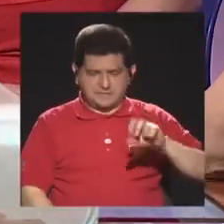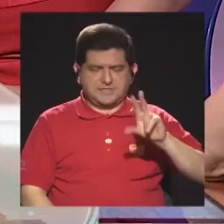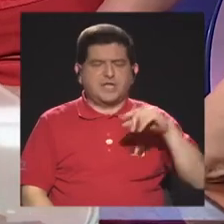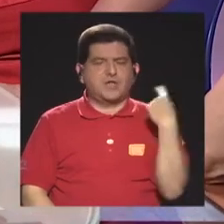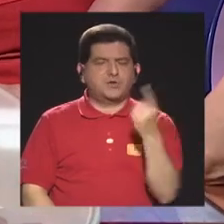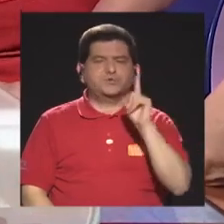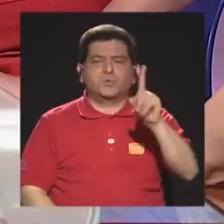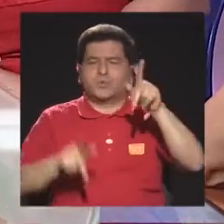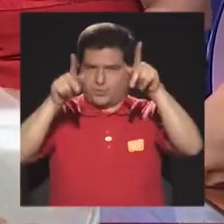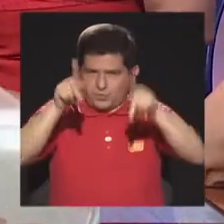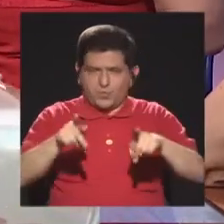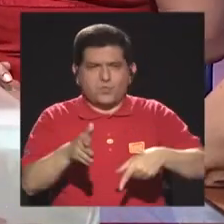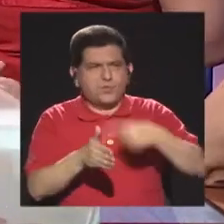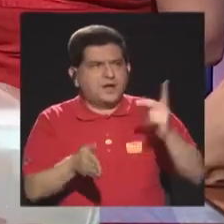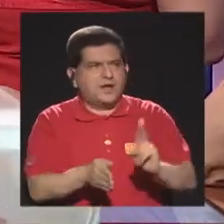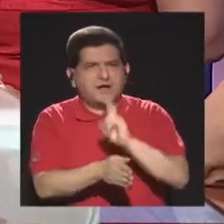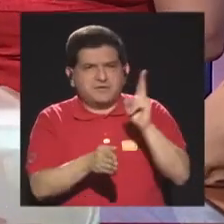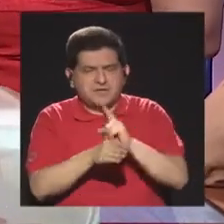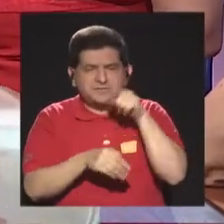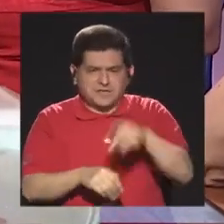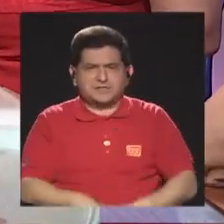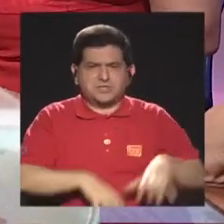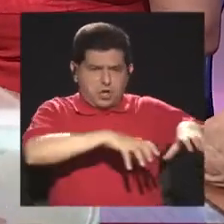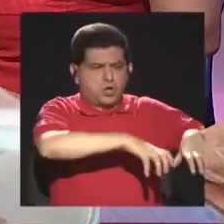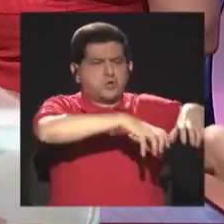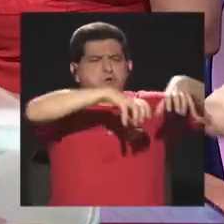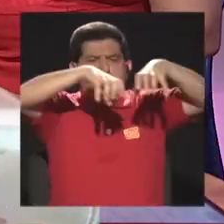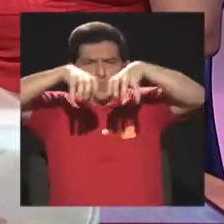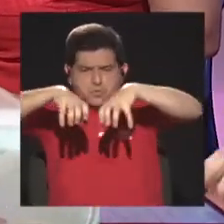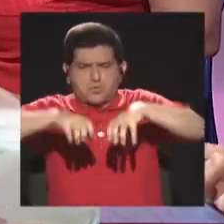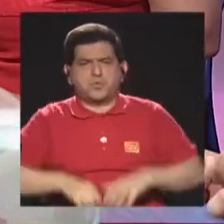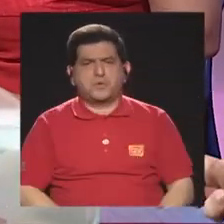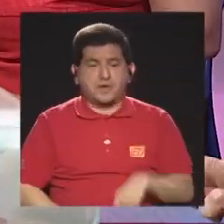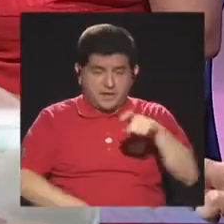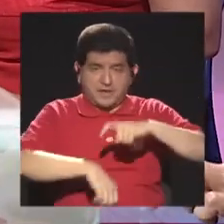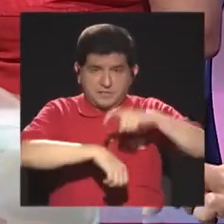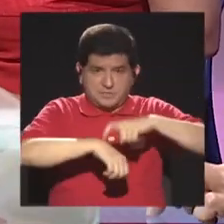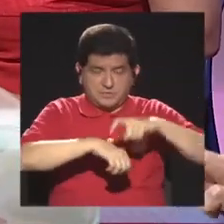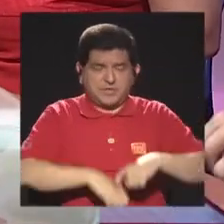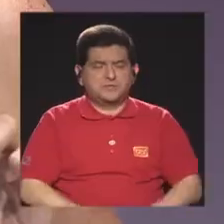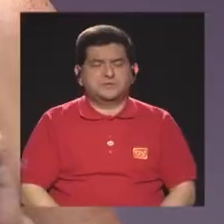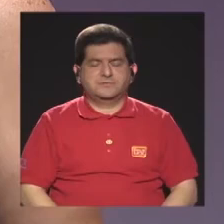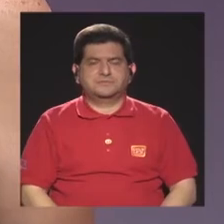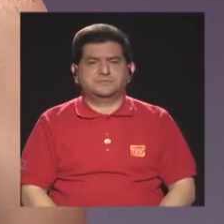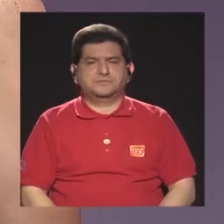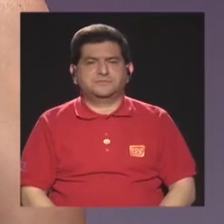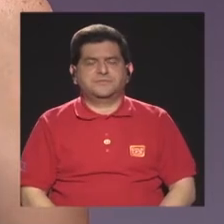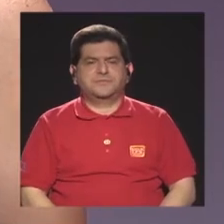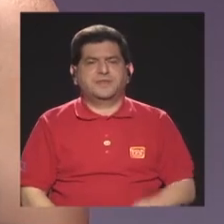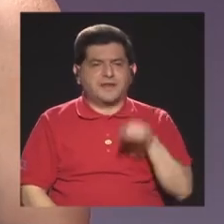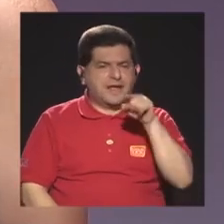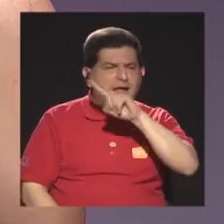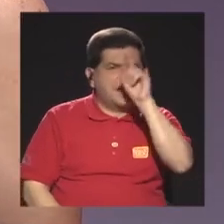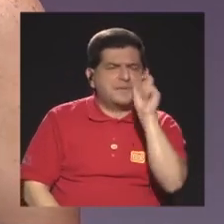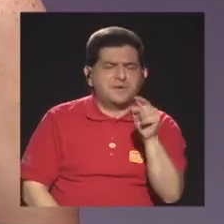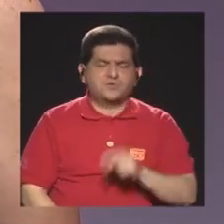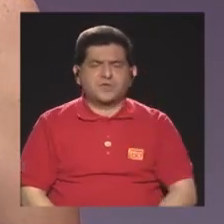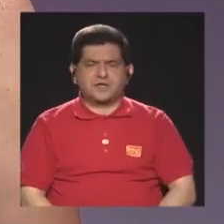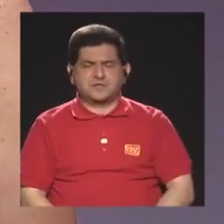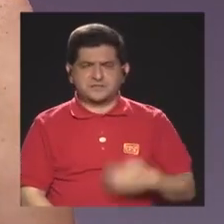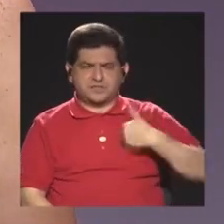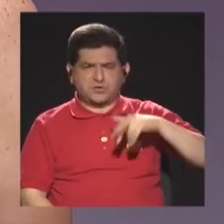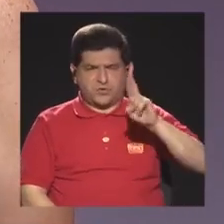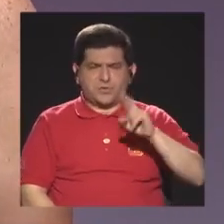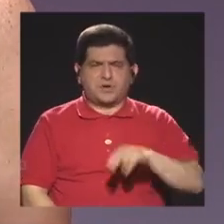persona. Y a veces se utiliza lo que es el montacarga también para jalar el cabo. Bien, aquí hay unas preguntas, dice don Roberto de Pavas.